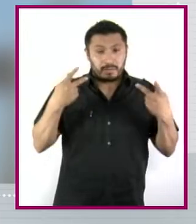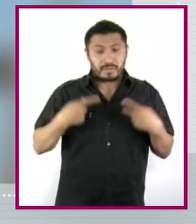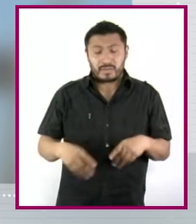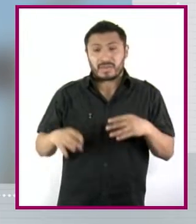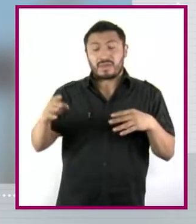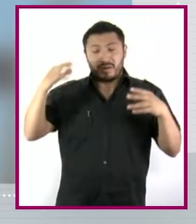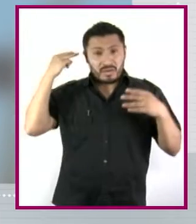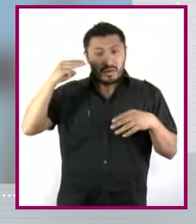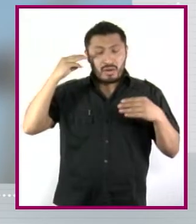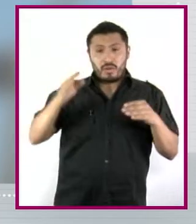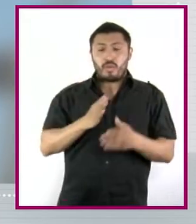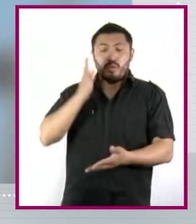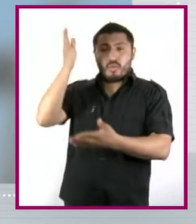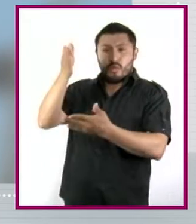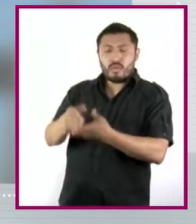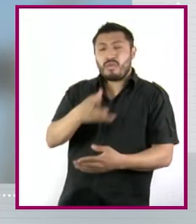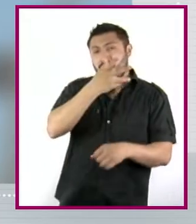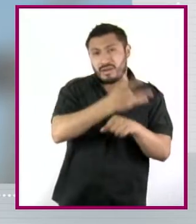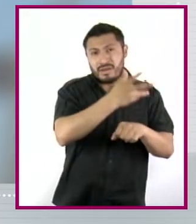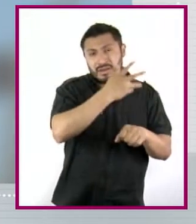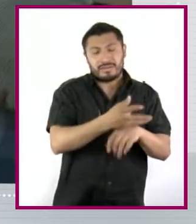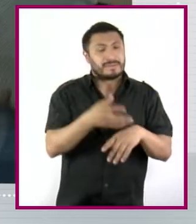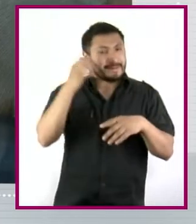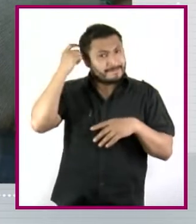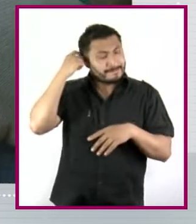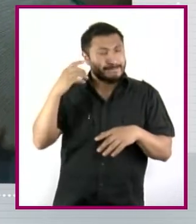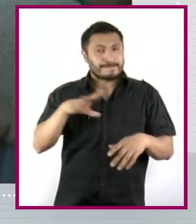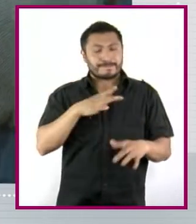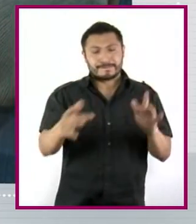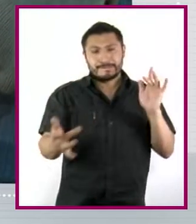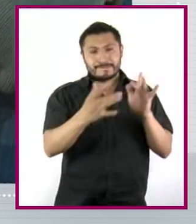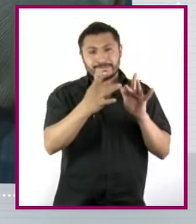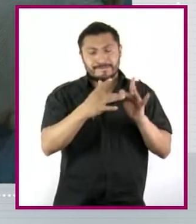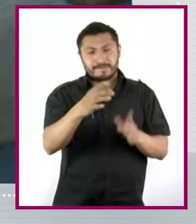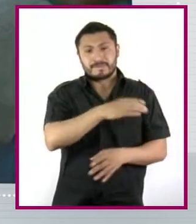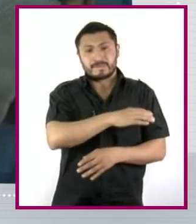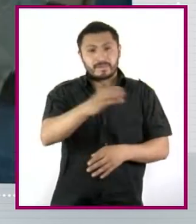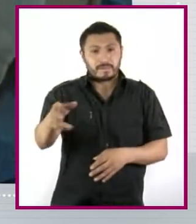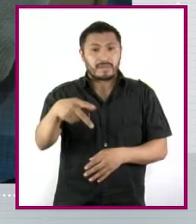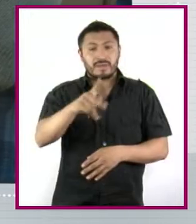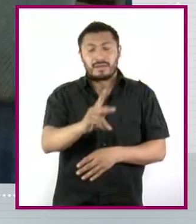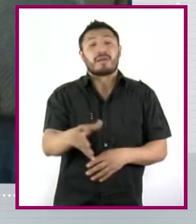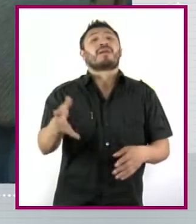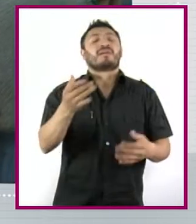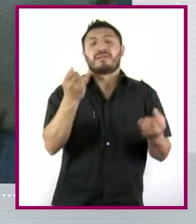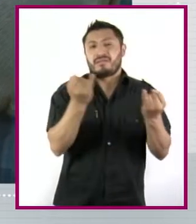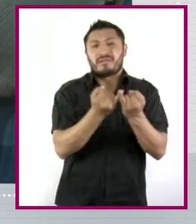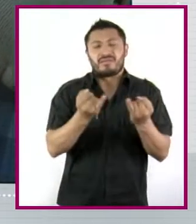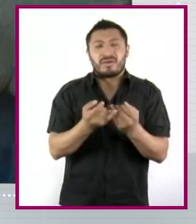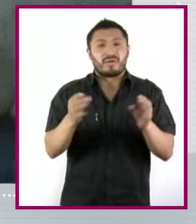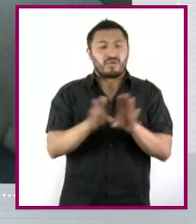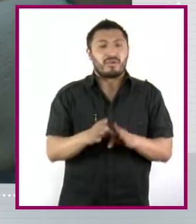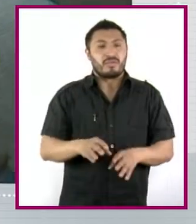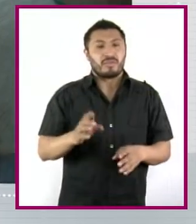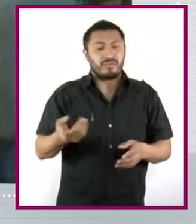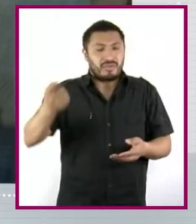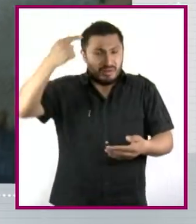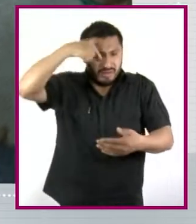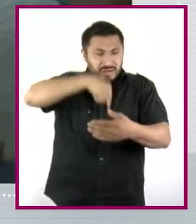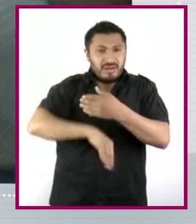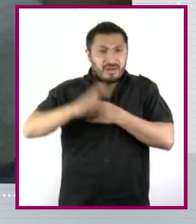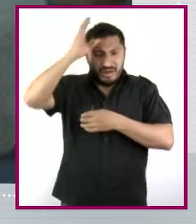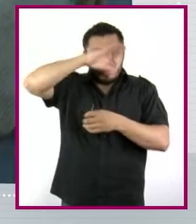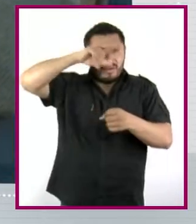braceros a Estados Unidos y se genera esta conexión, se van al campo, pero también asimilan parte de la cultura y